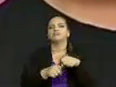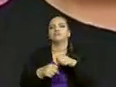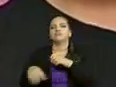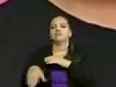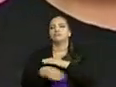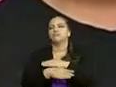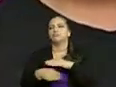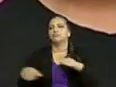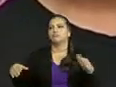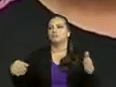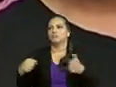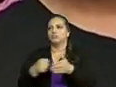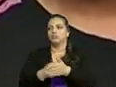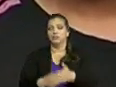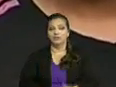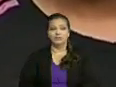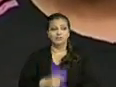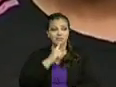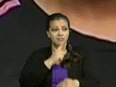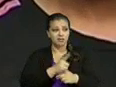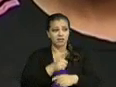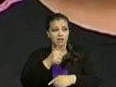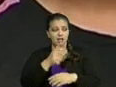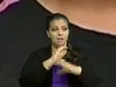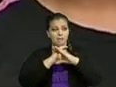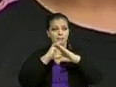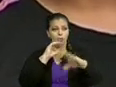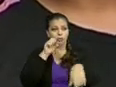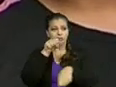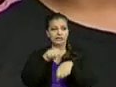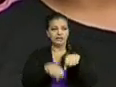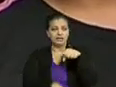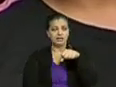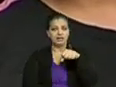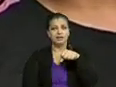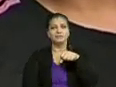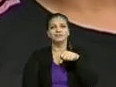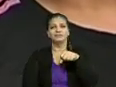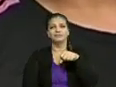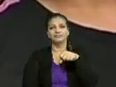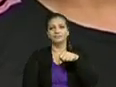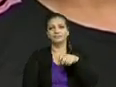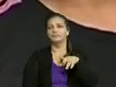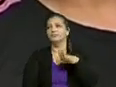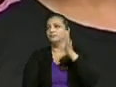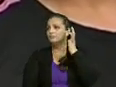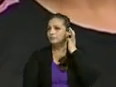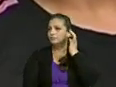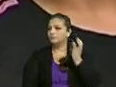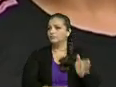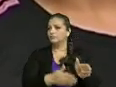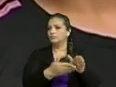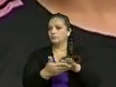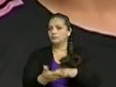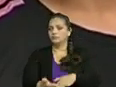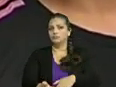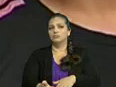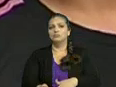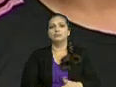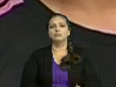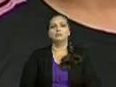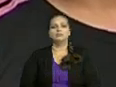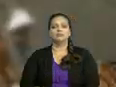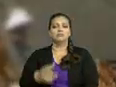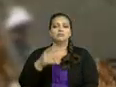tenido el problema el carro. Ya, entonces, al chico no sé cómo estará, no sé dónde estará, por eso no se sabe